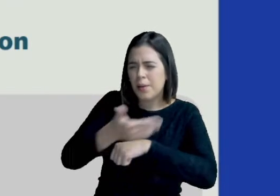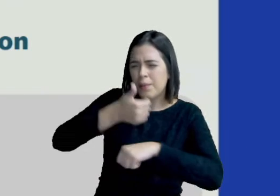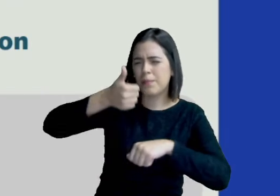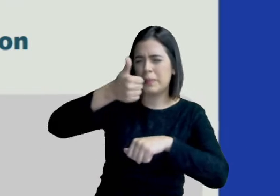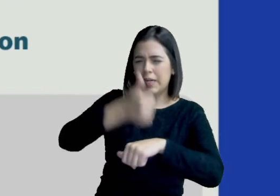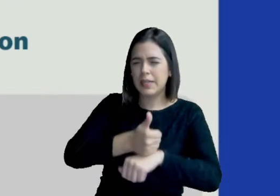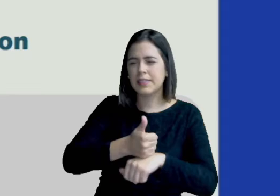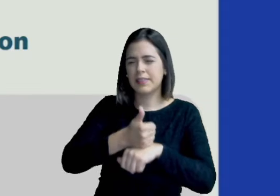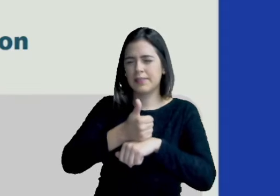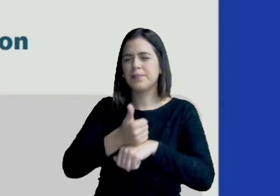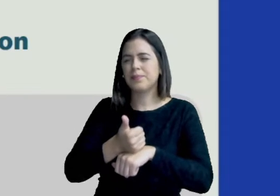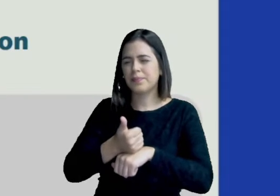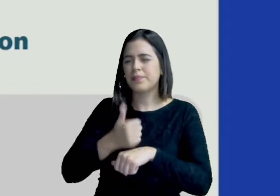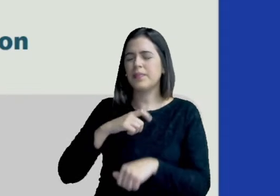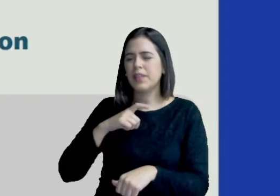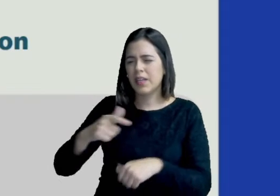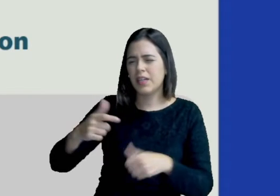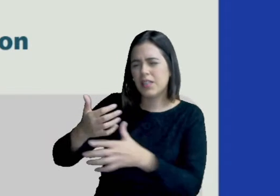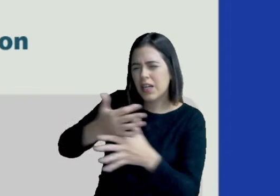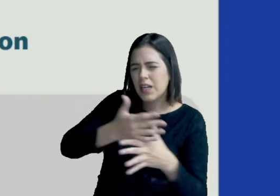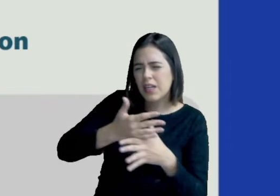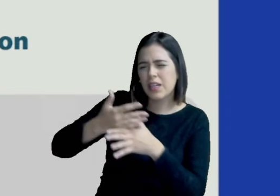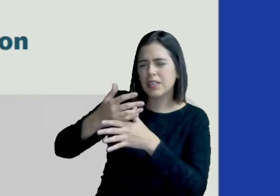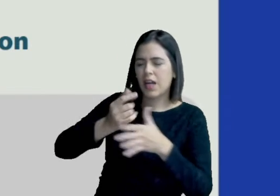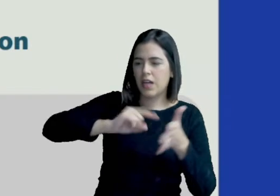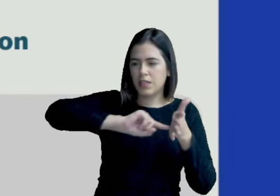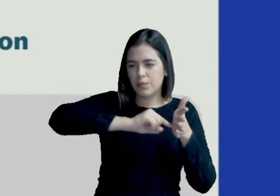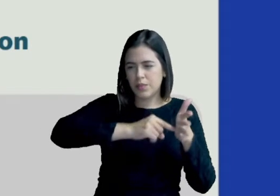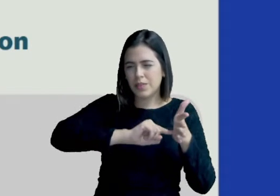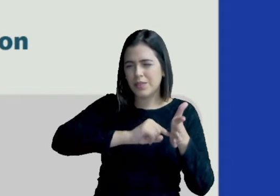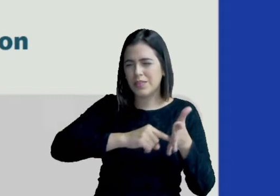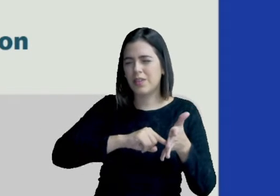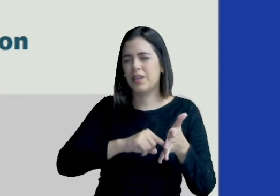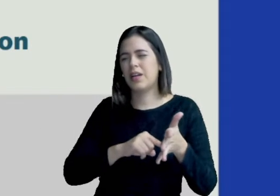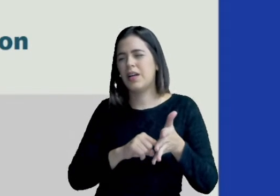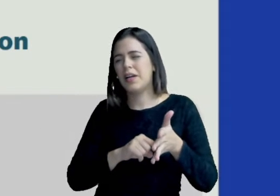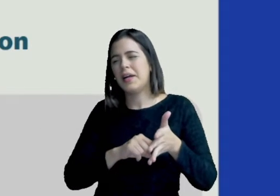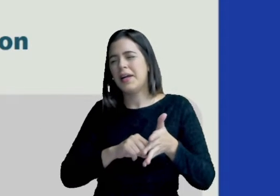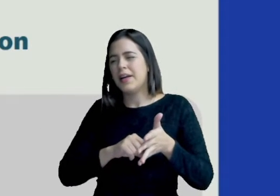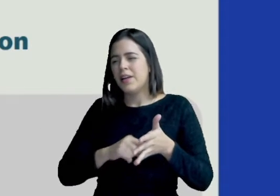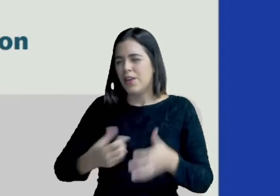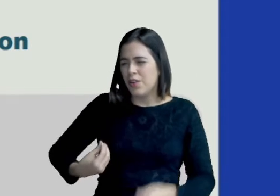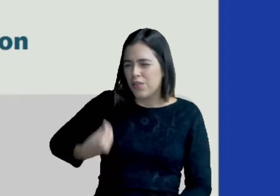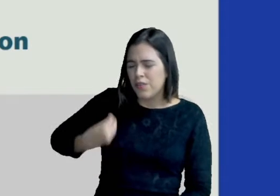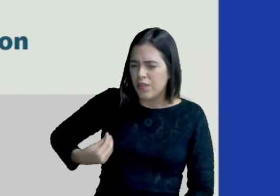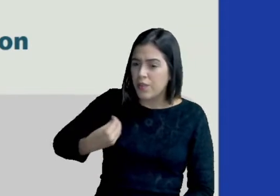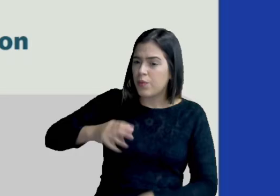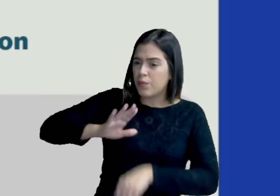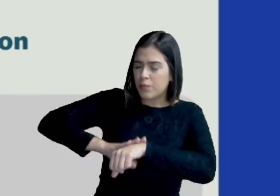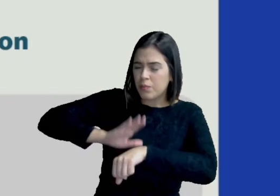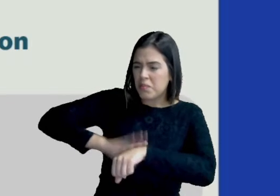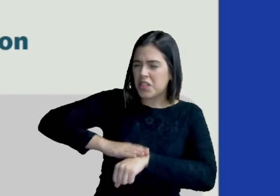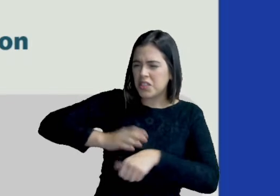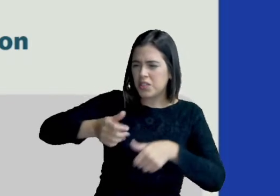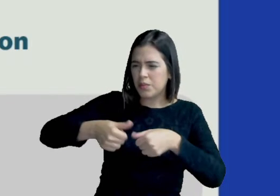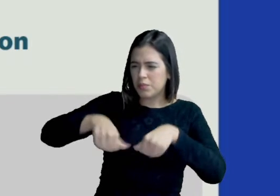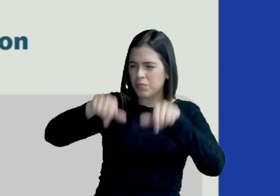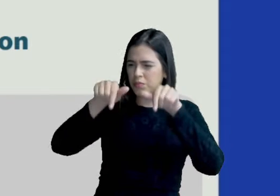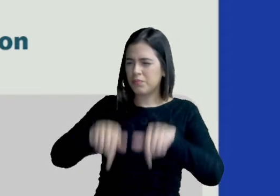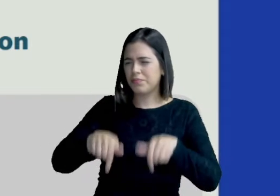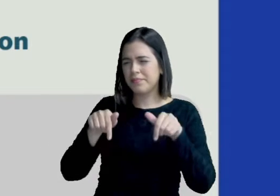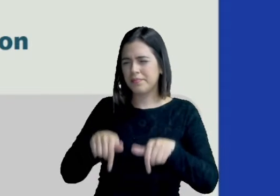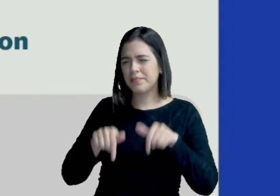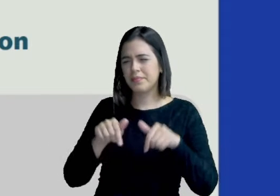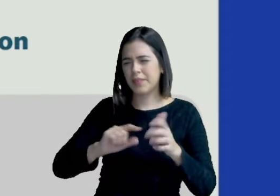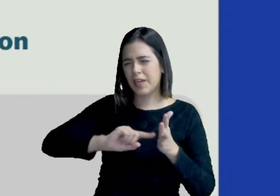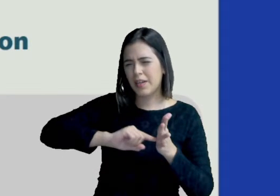esta inmensa urbe de 1000 caras que es Buenos Aires. No es donde más tiempo residió, pero sí el hogar